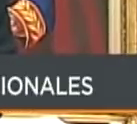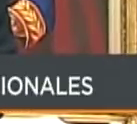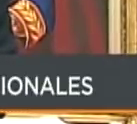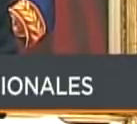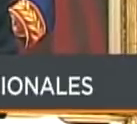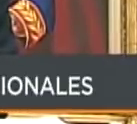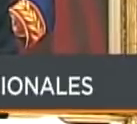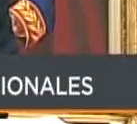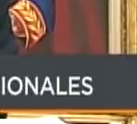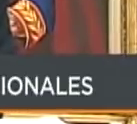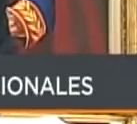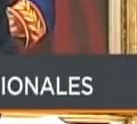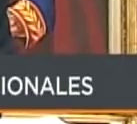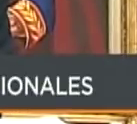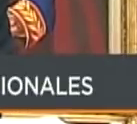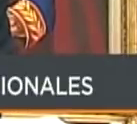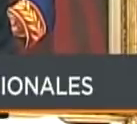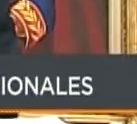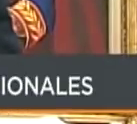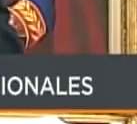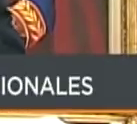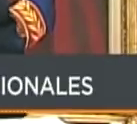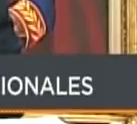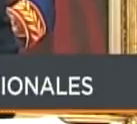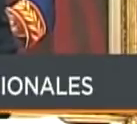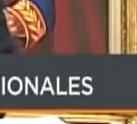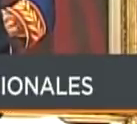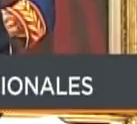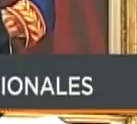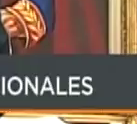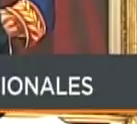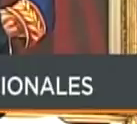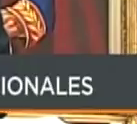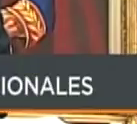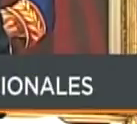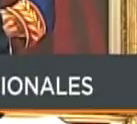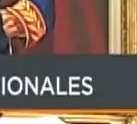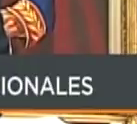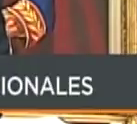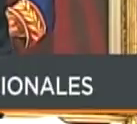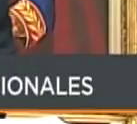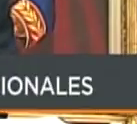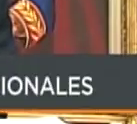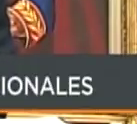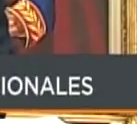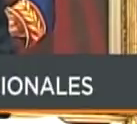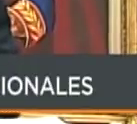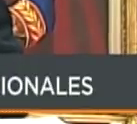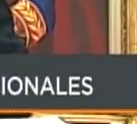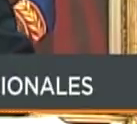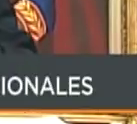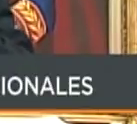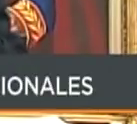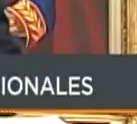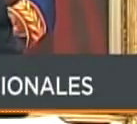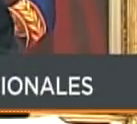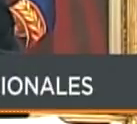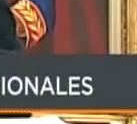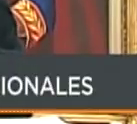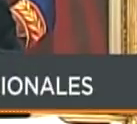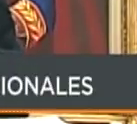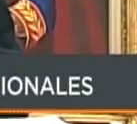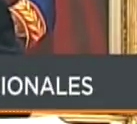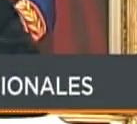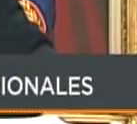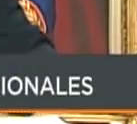seleccioné entre cientos de pronunciamientos de partidos políticos, movimientos políticos, personalidades